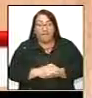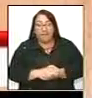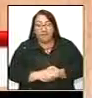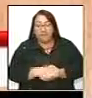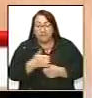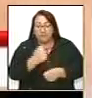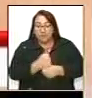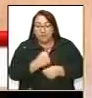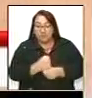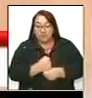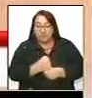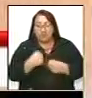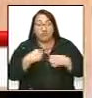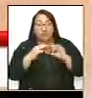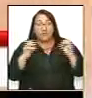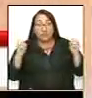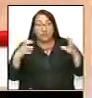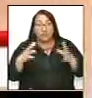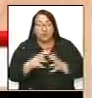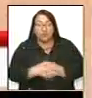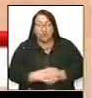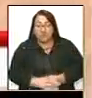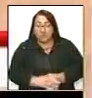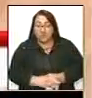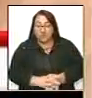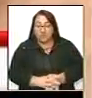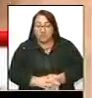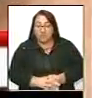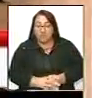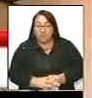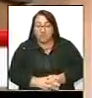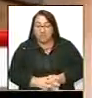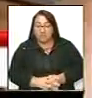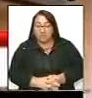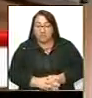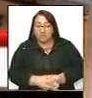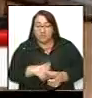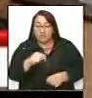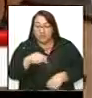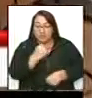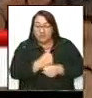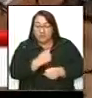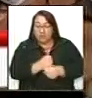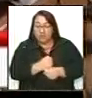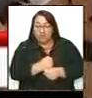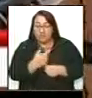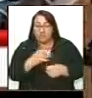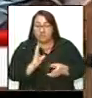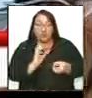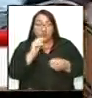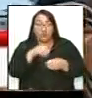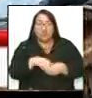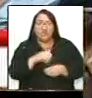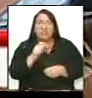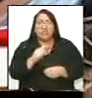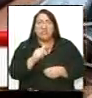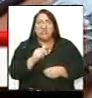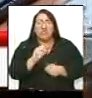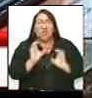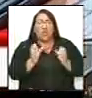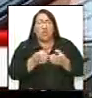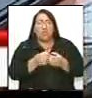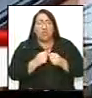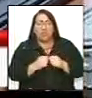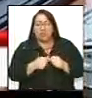eficiencia hídrica eficiencia energética es quería decirle que en este trabajo intervinieron como como comité